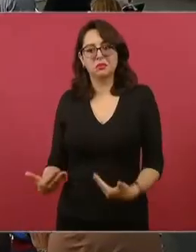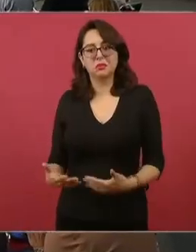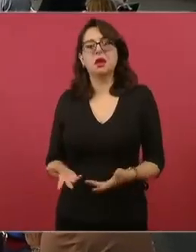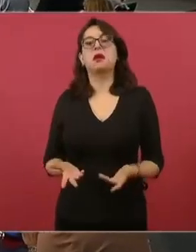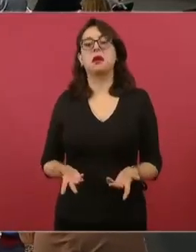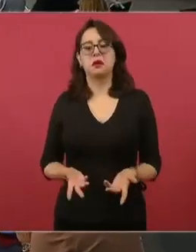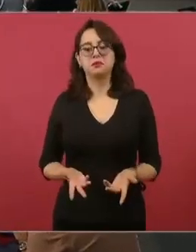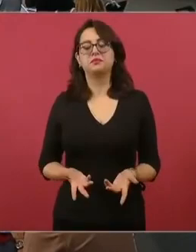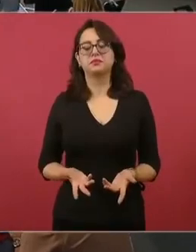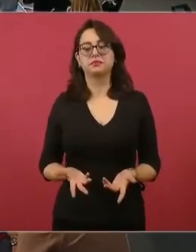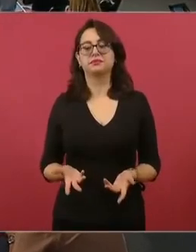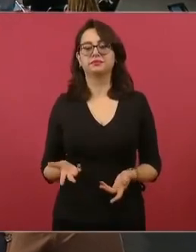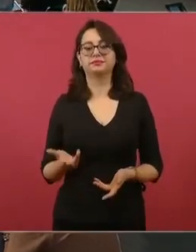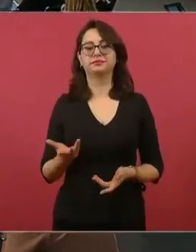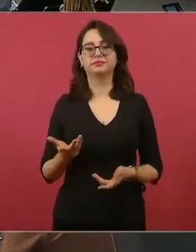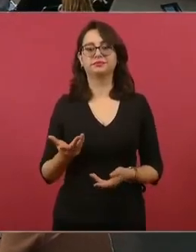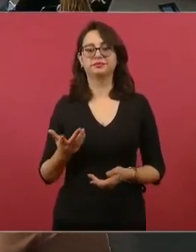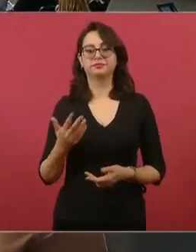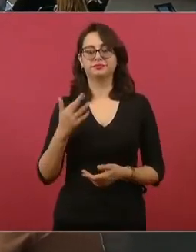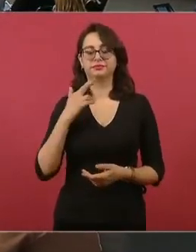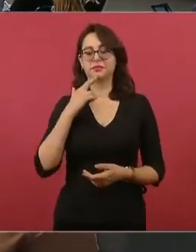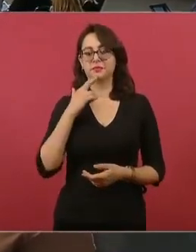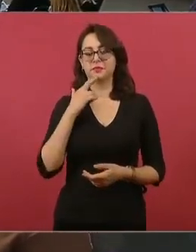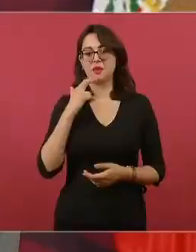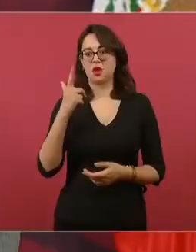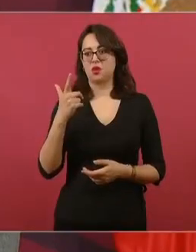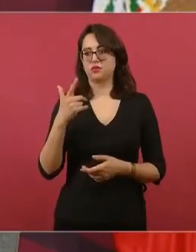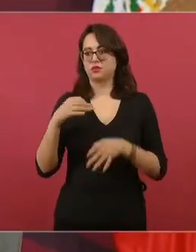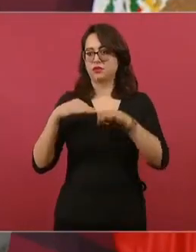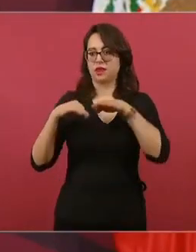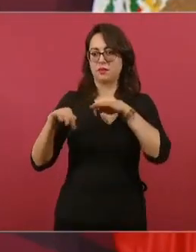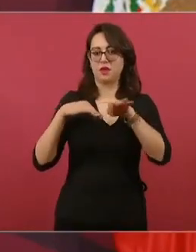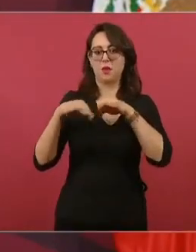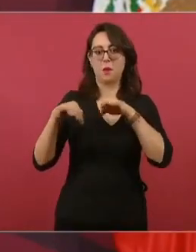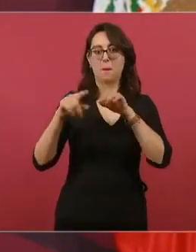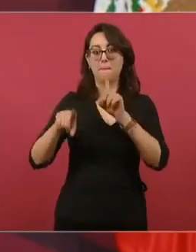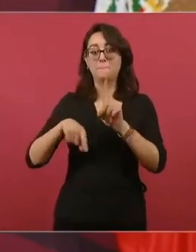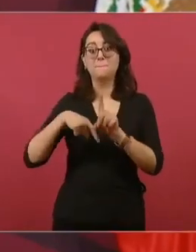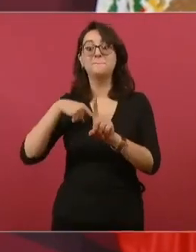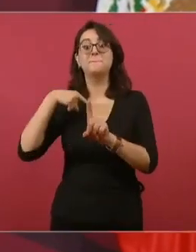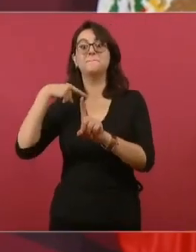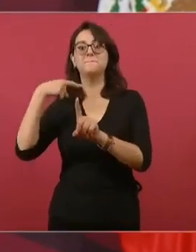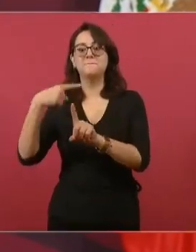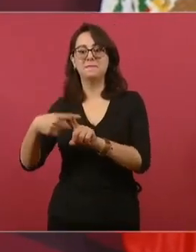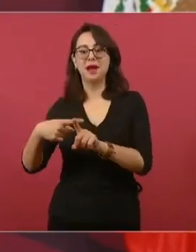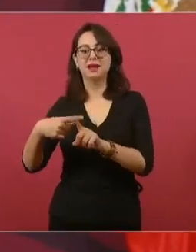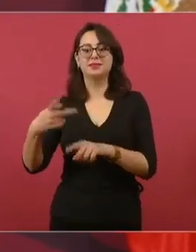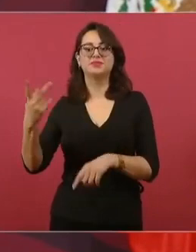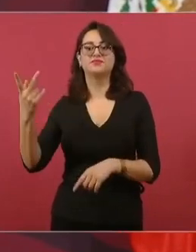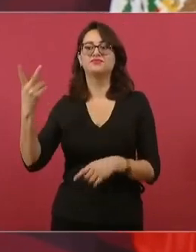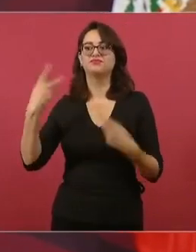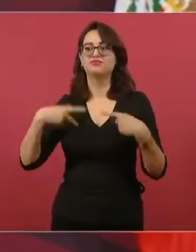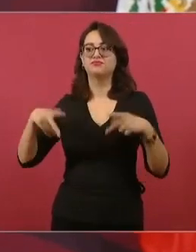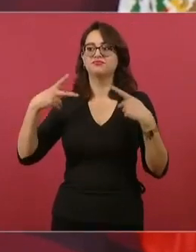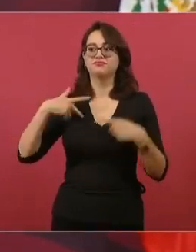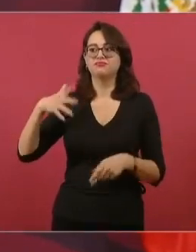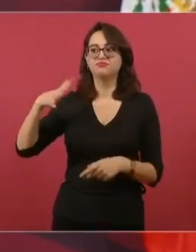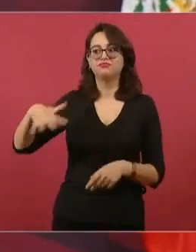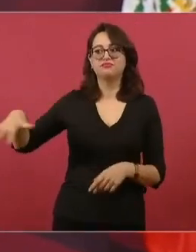pero es mejor si se hace acompañar de que México es de los países con